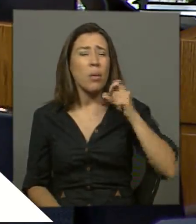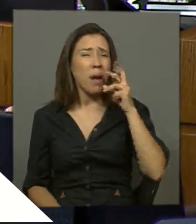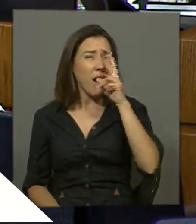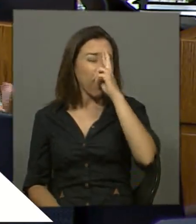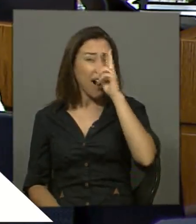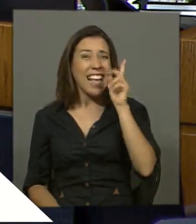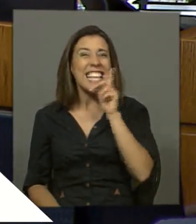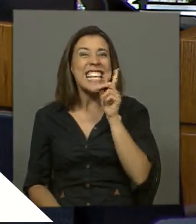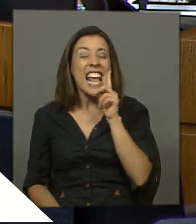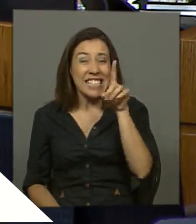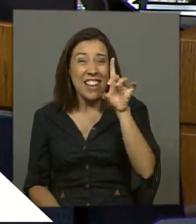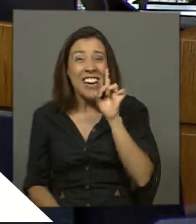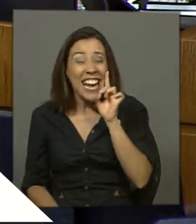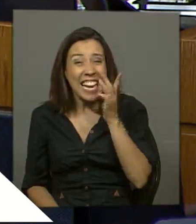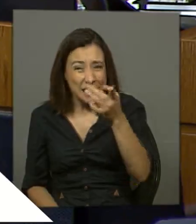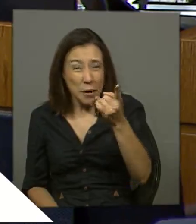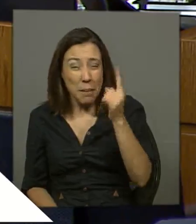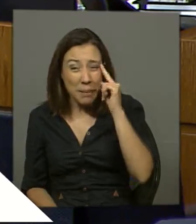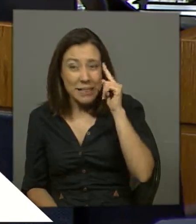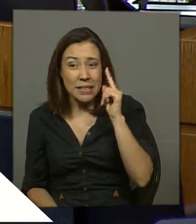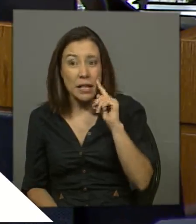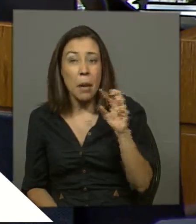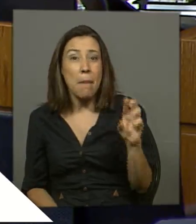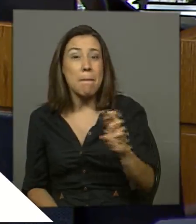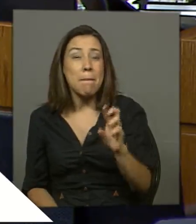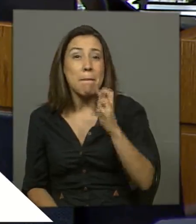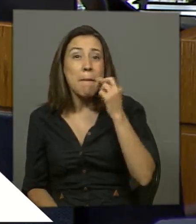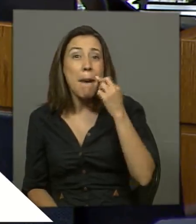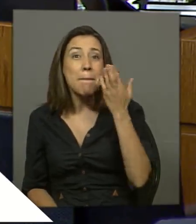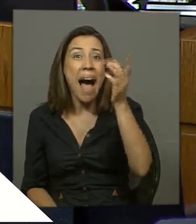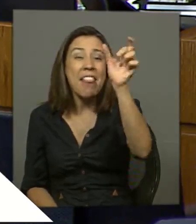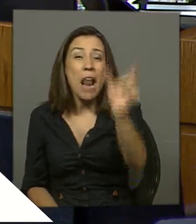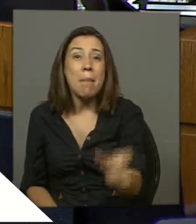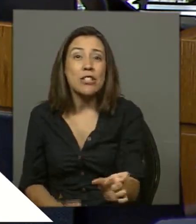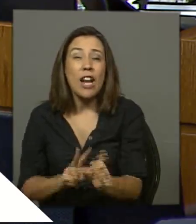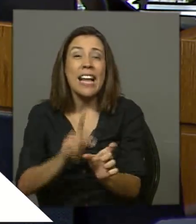adivine Quién es el el padre del